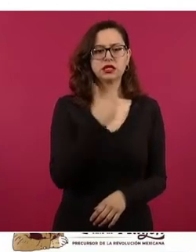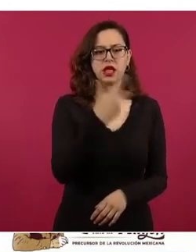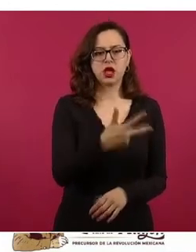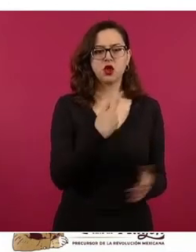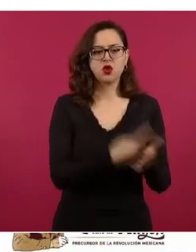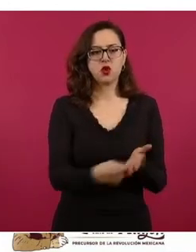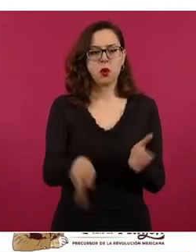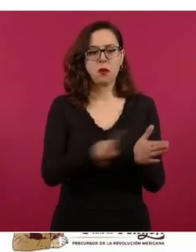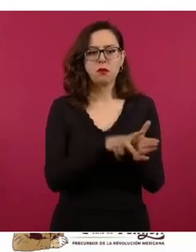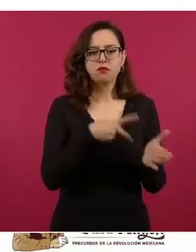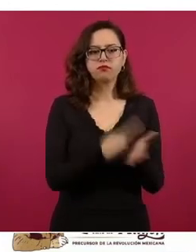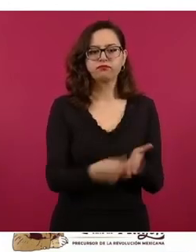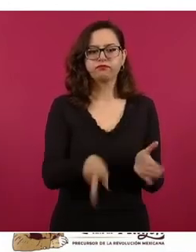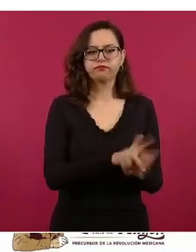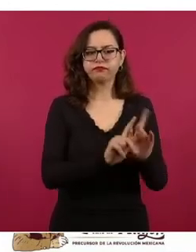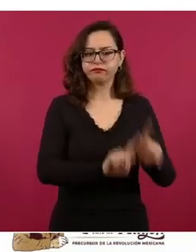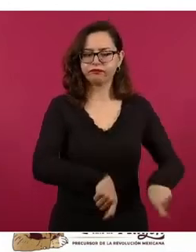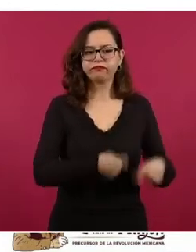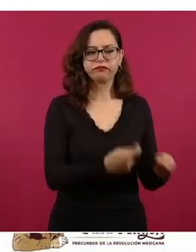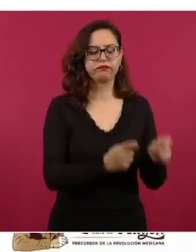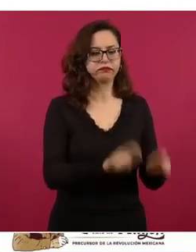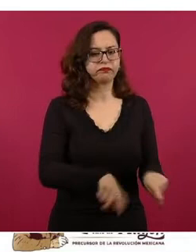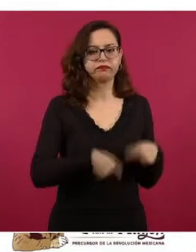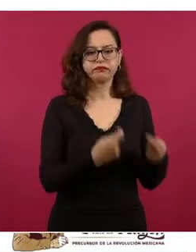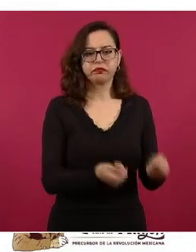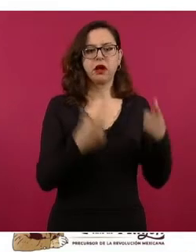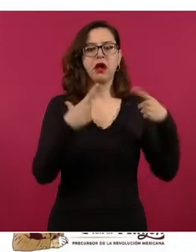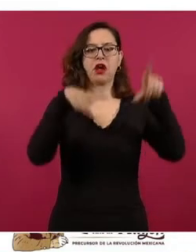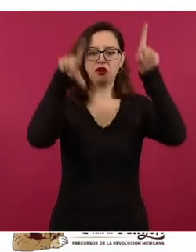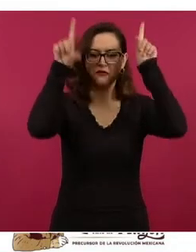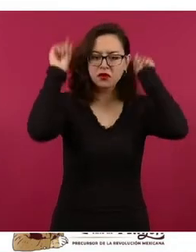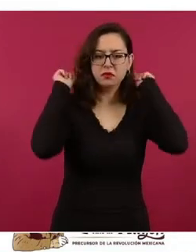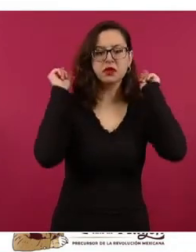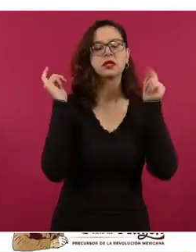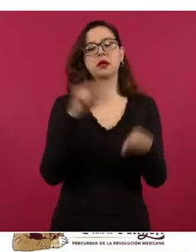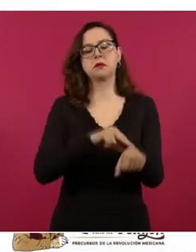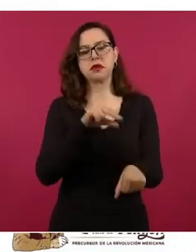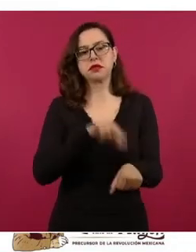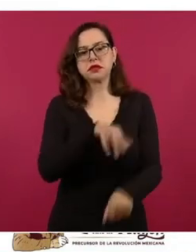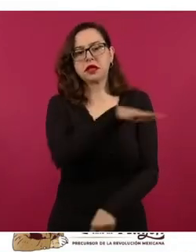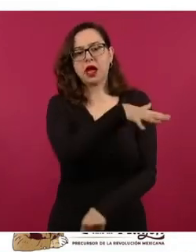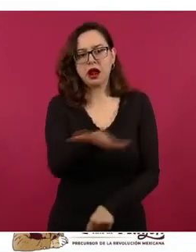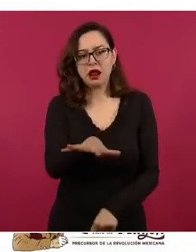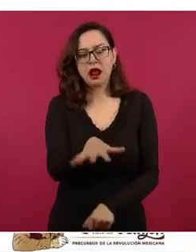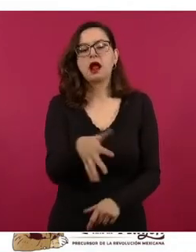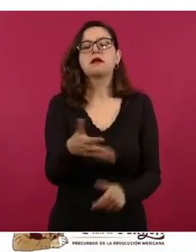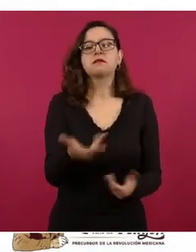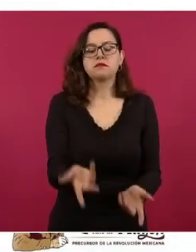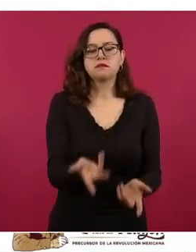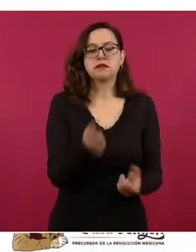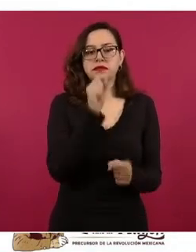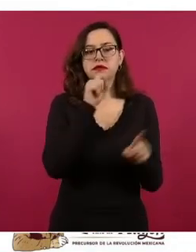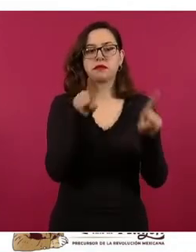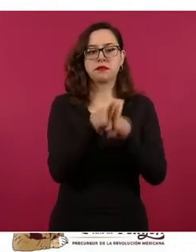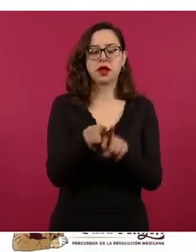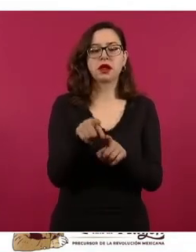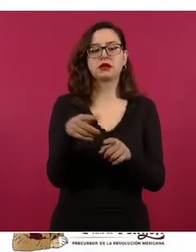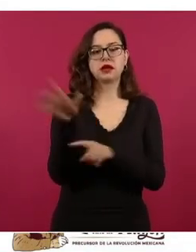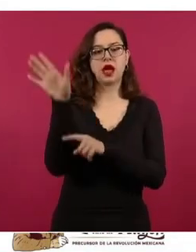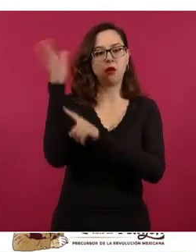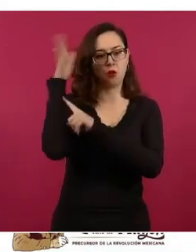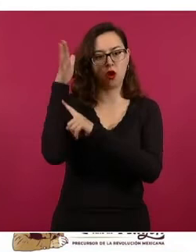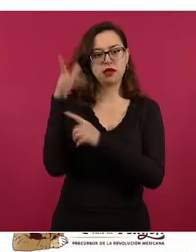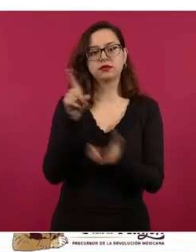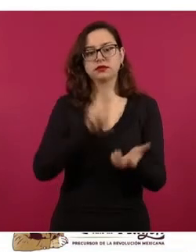es de otras categorías de enfermería, medicina general y también paramédica, y el